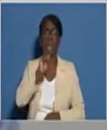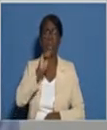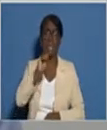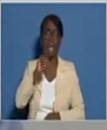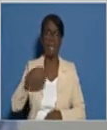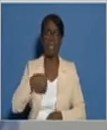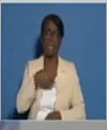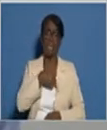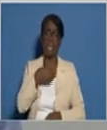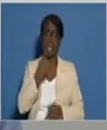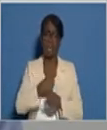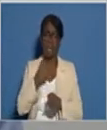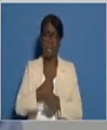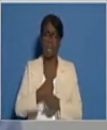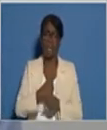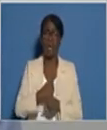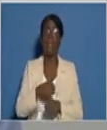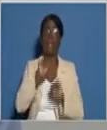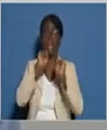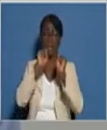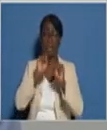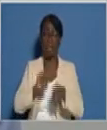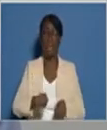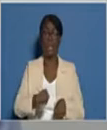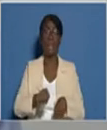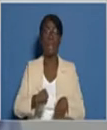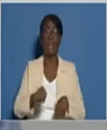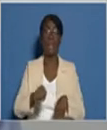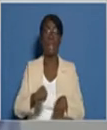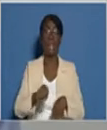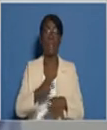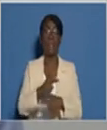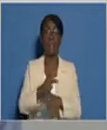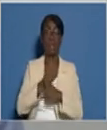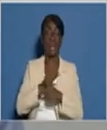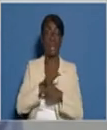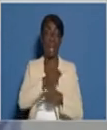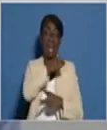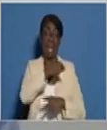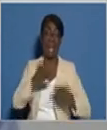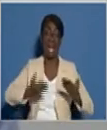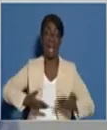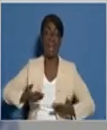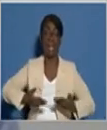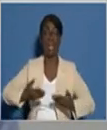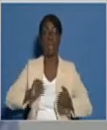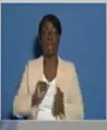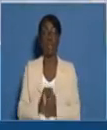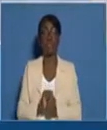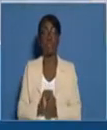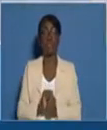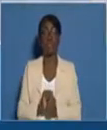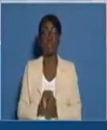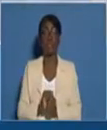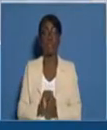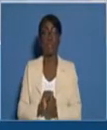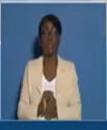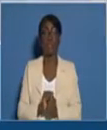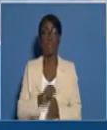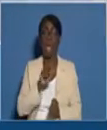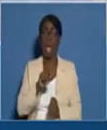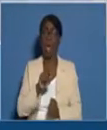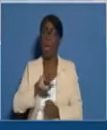pueda accionar y poder salvaguardar los derechos de las y de los trabajadores. Viceministro, acá nos envían